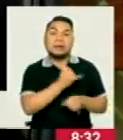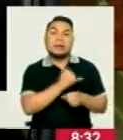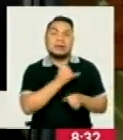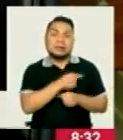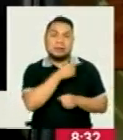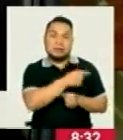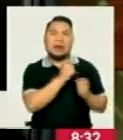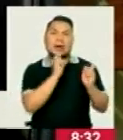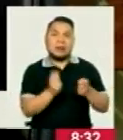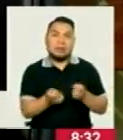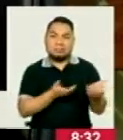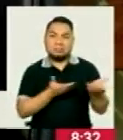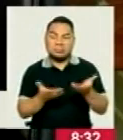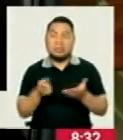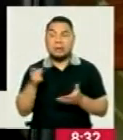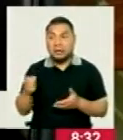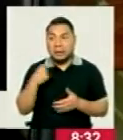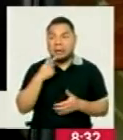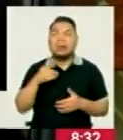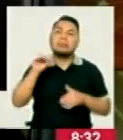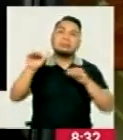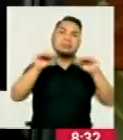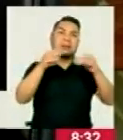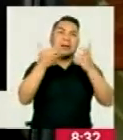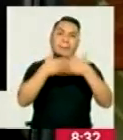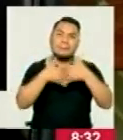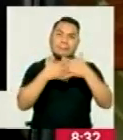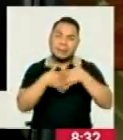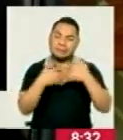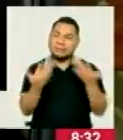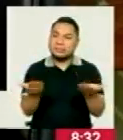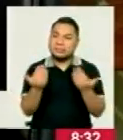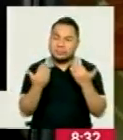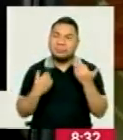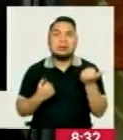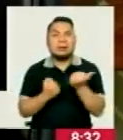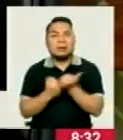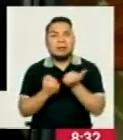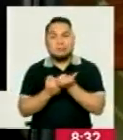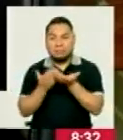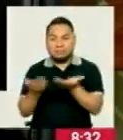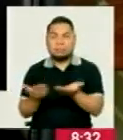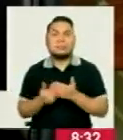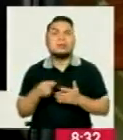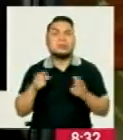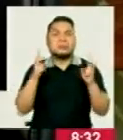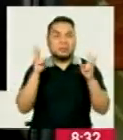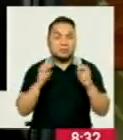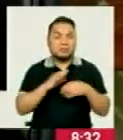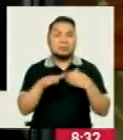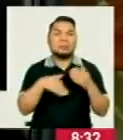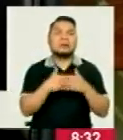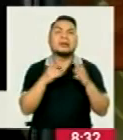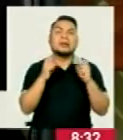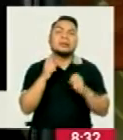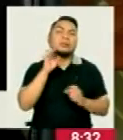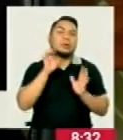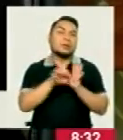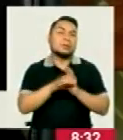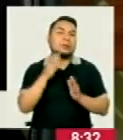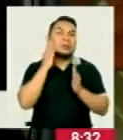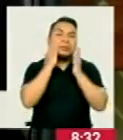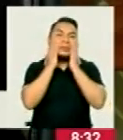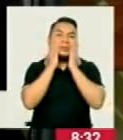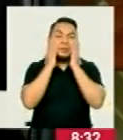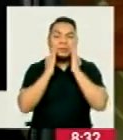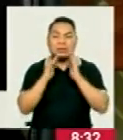ahí justamente a empresas, específicamente para este punto en temas de dermatología, por ejemplo, para los niños